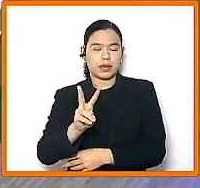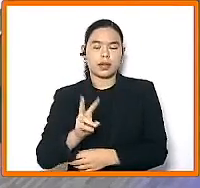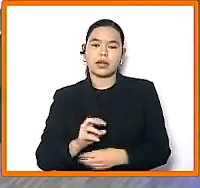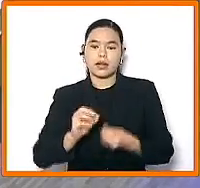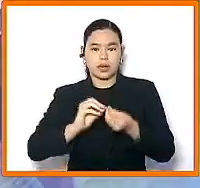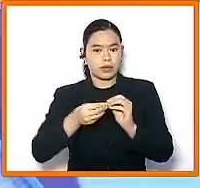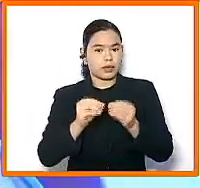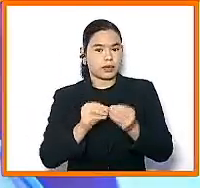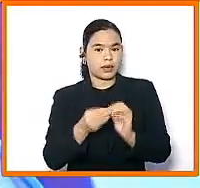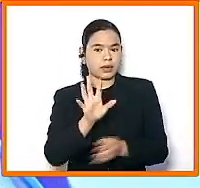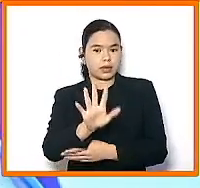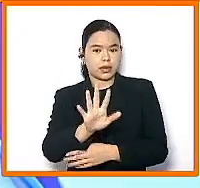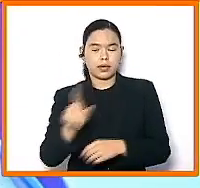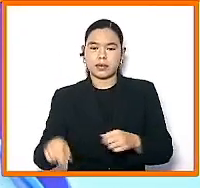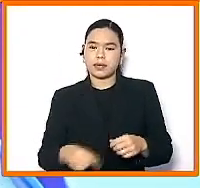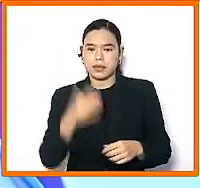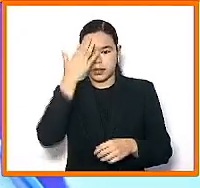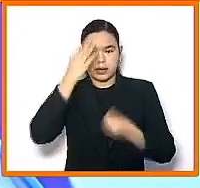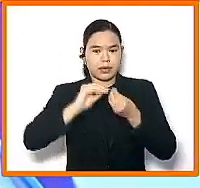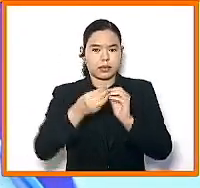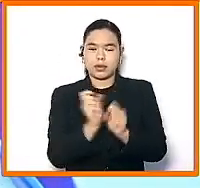primer dígito para Diaria es